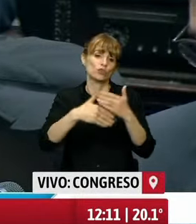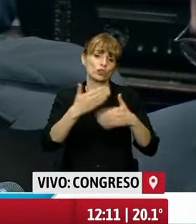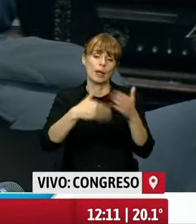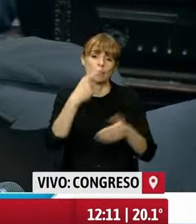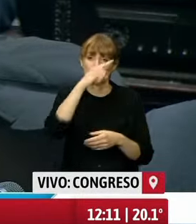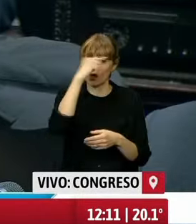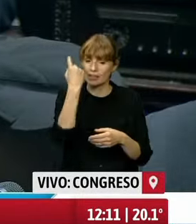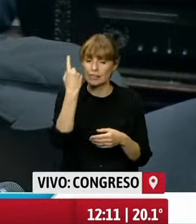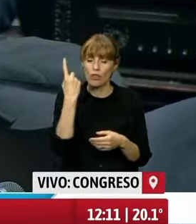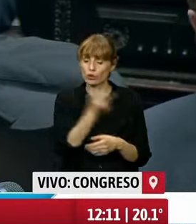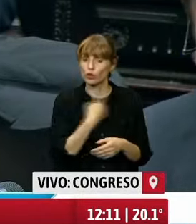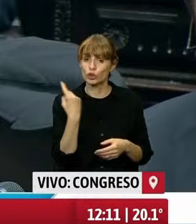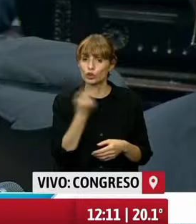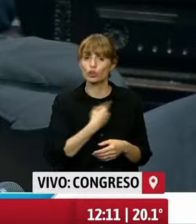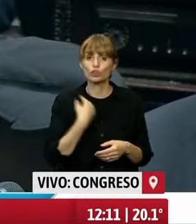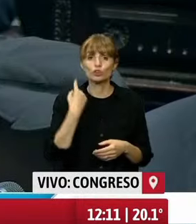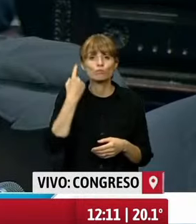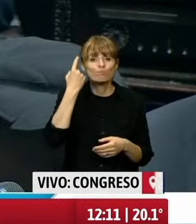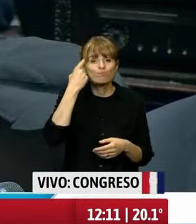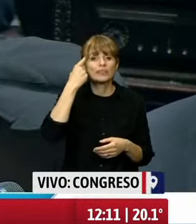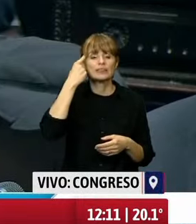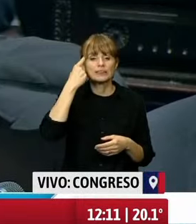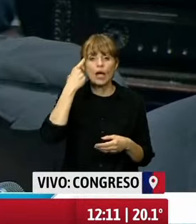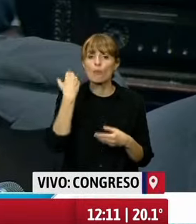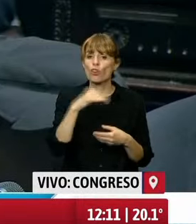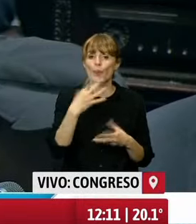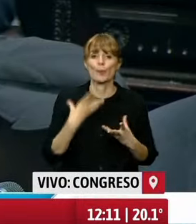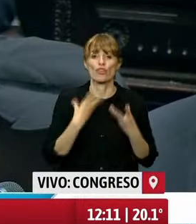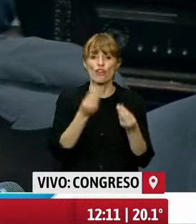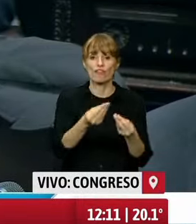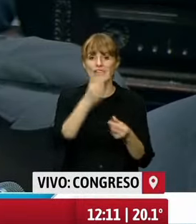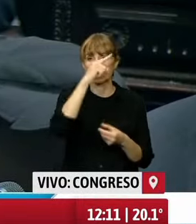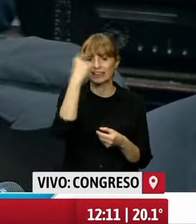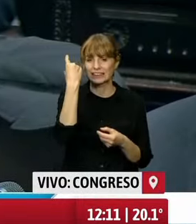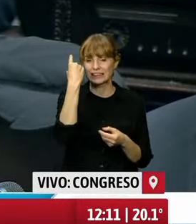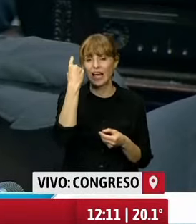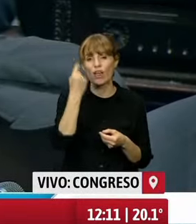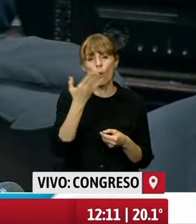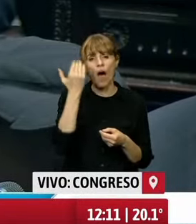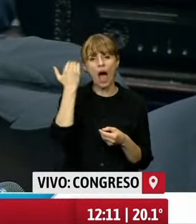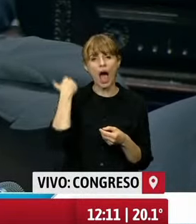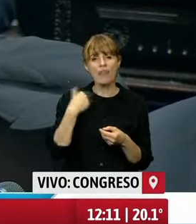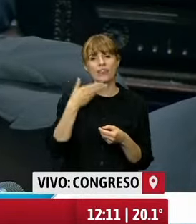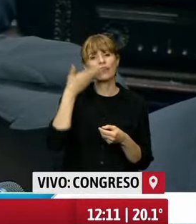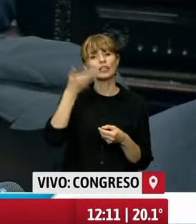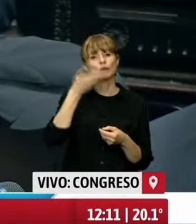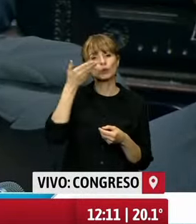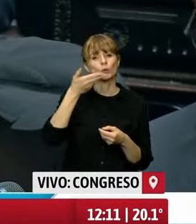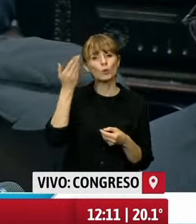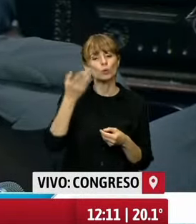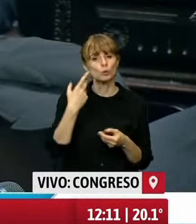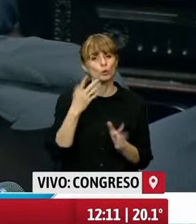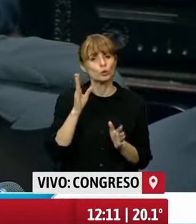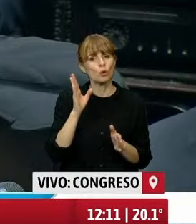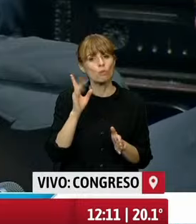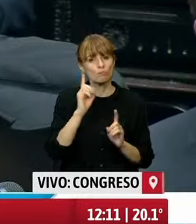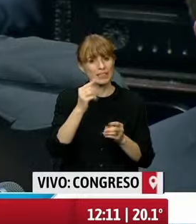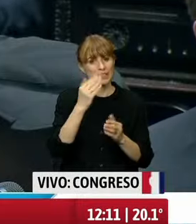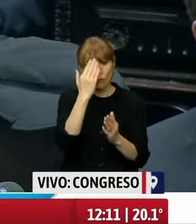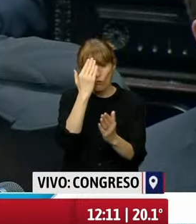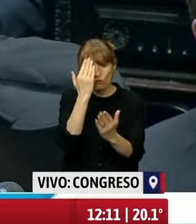nosotros creemos que debemos sostener y defender un estado días pasados en su discurso muy enfrente del propio